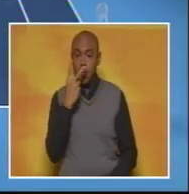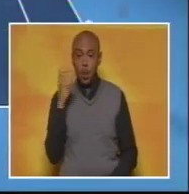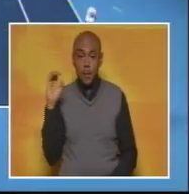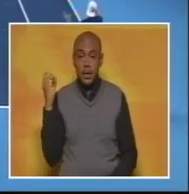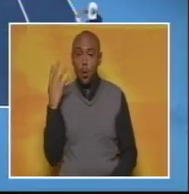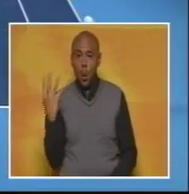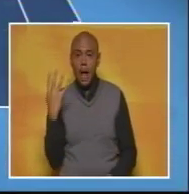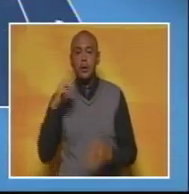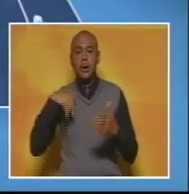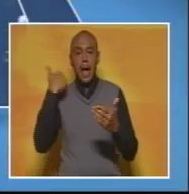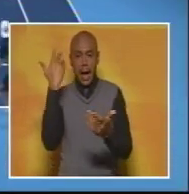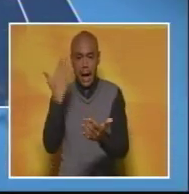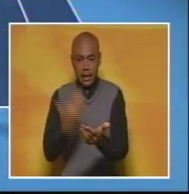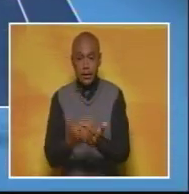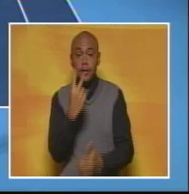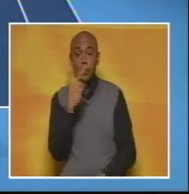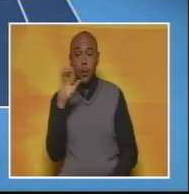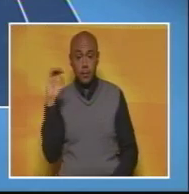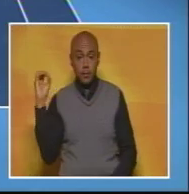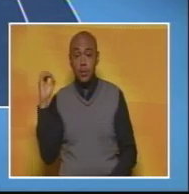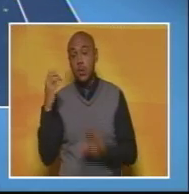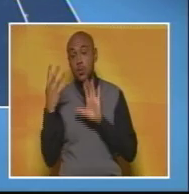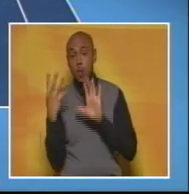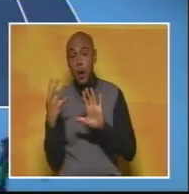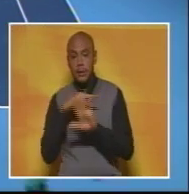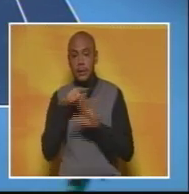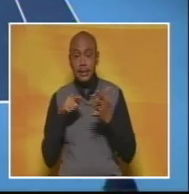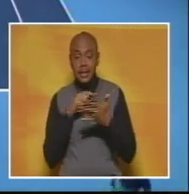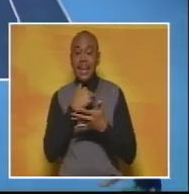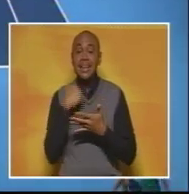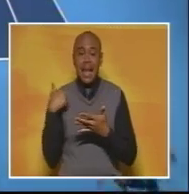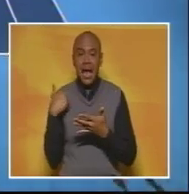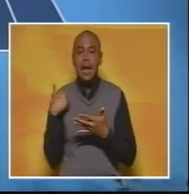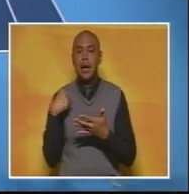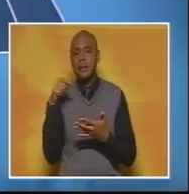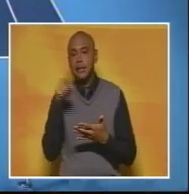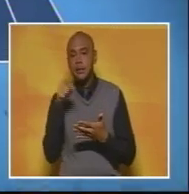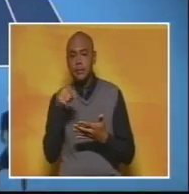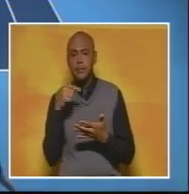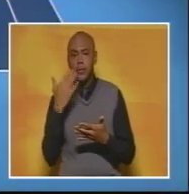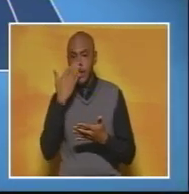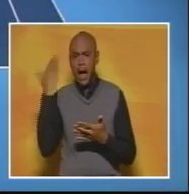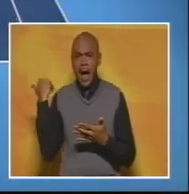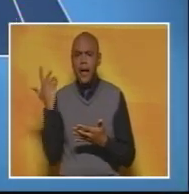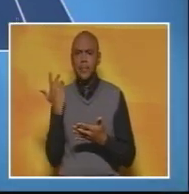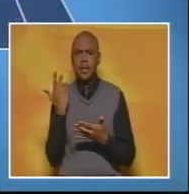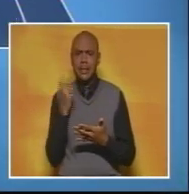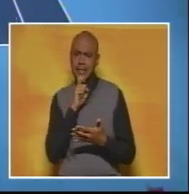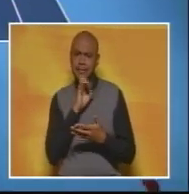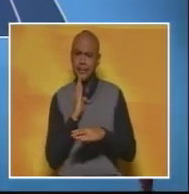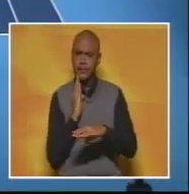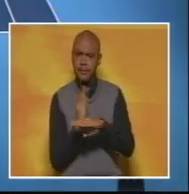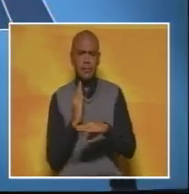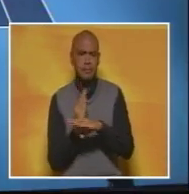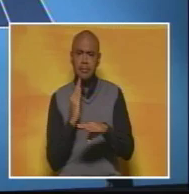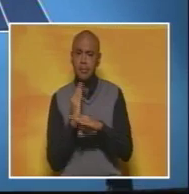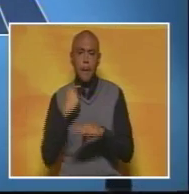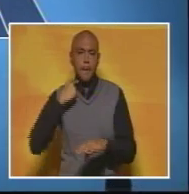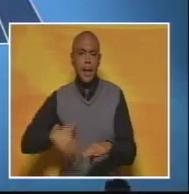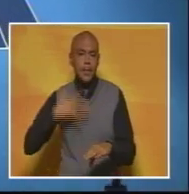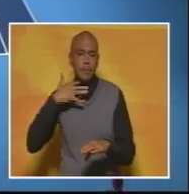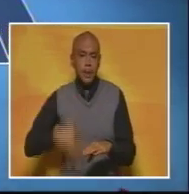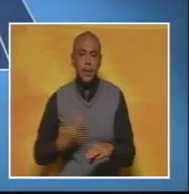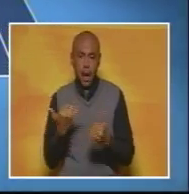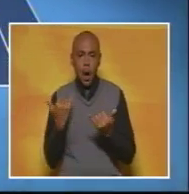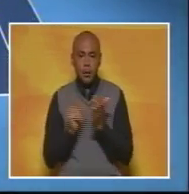2005, 2006, 2007 y 2009. Es decir, quiere romper una sequía de 10 años sin ganar en